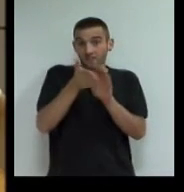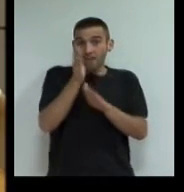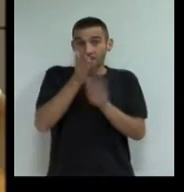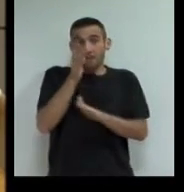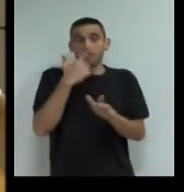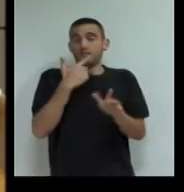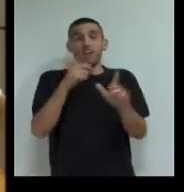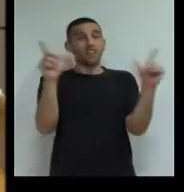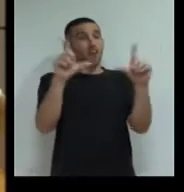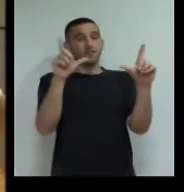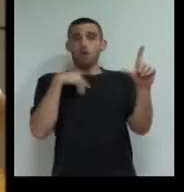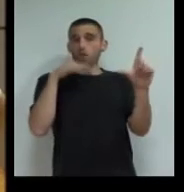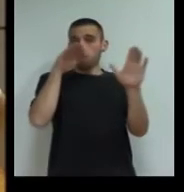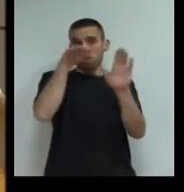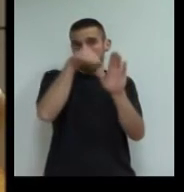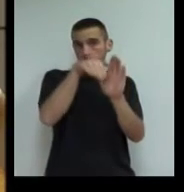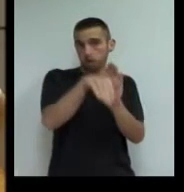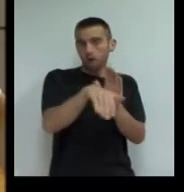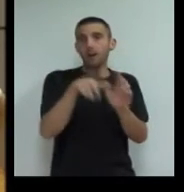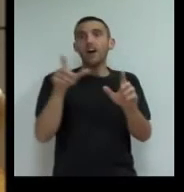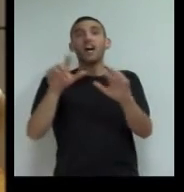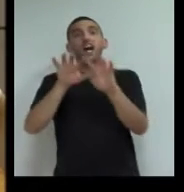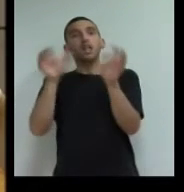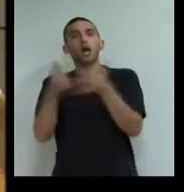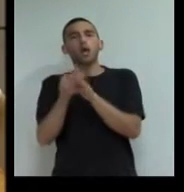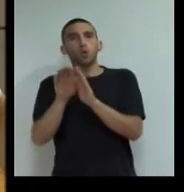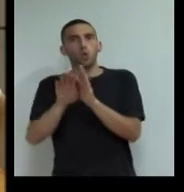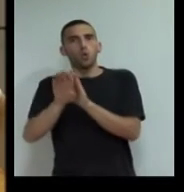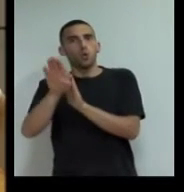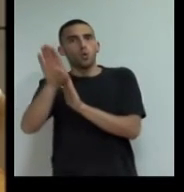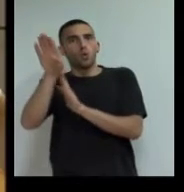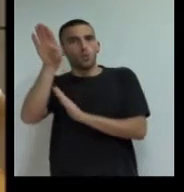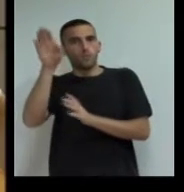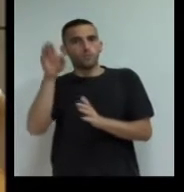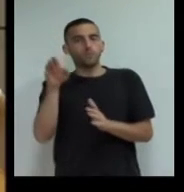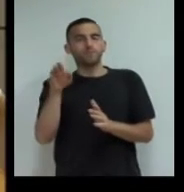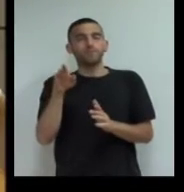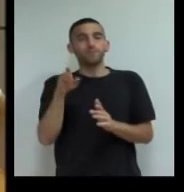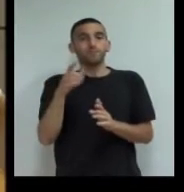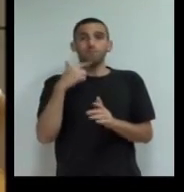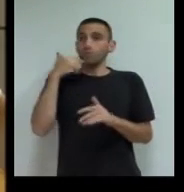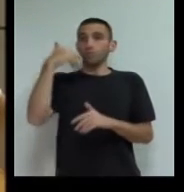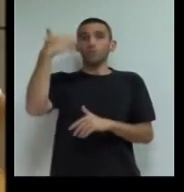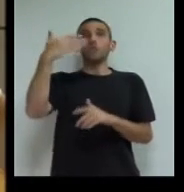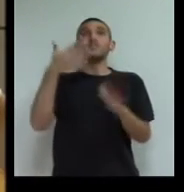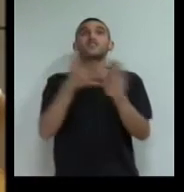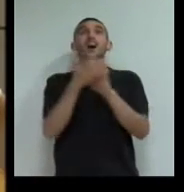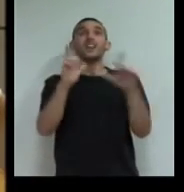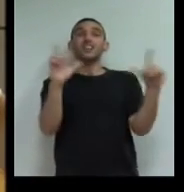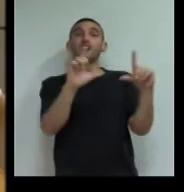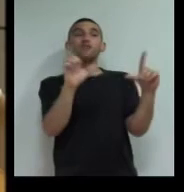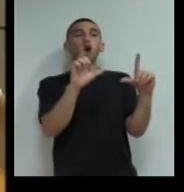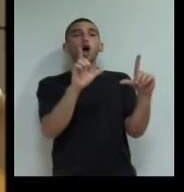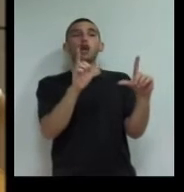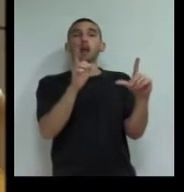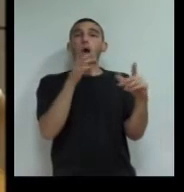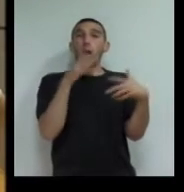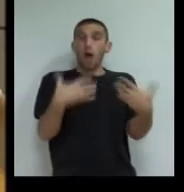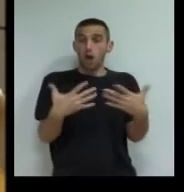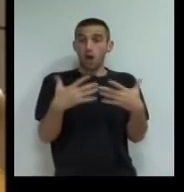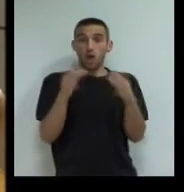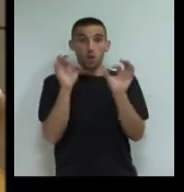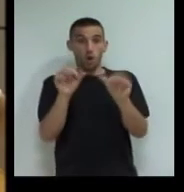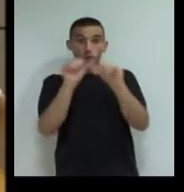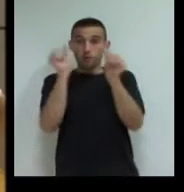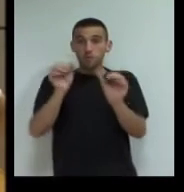es decir, la televisión del futuro, y creo que allí quedó claro, no es una televisión al uso como la tenemos ahora, sino